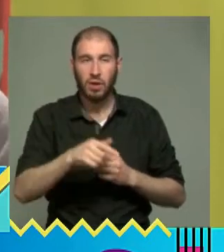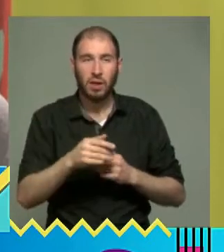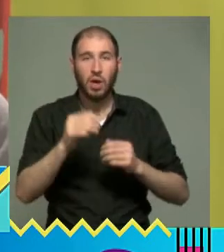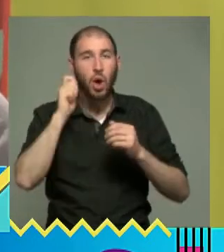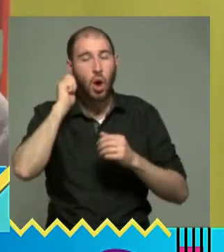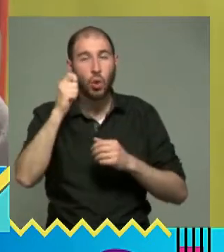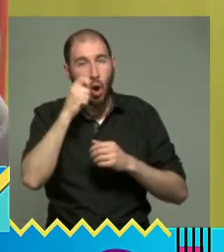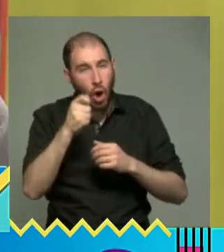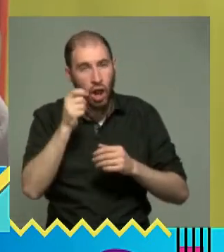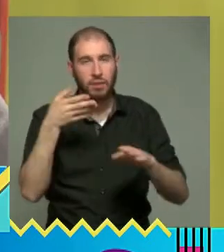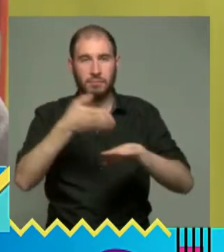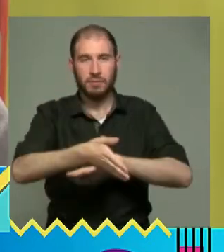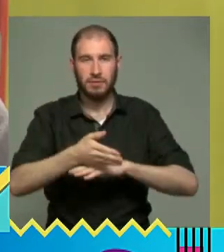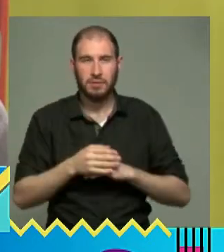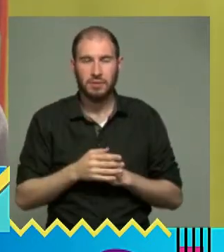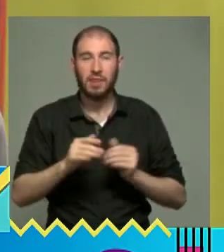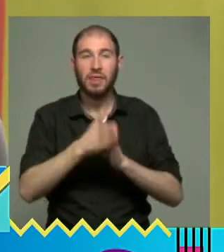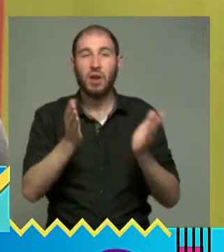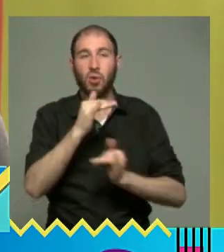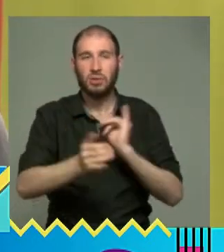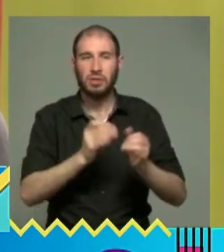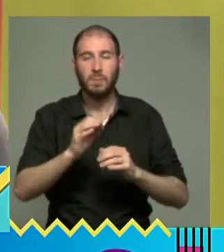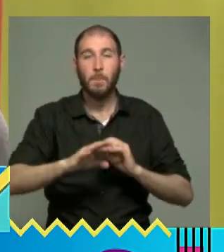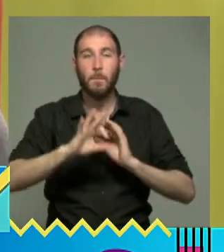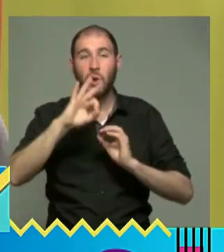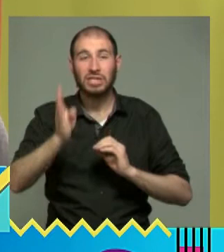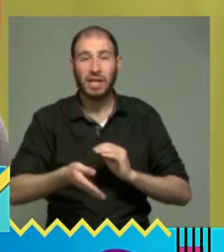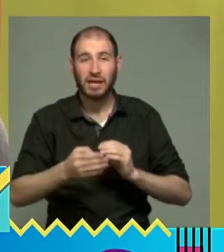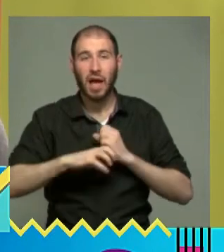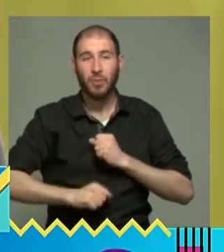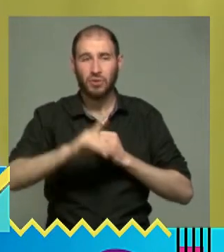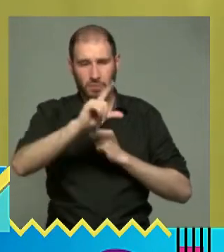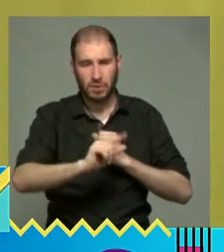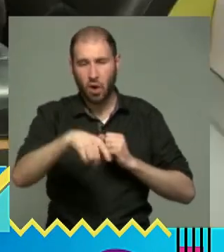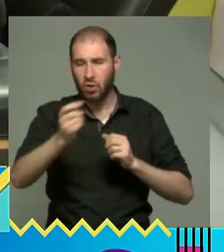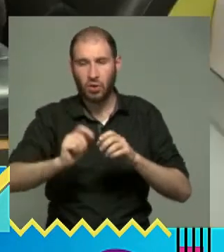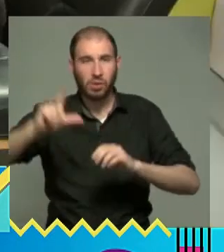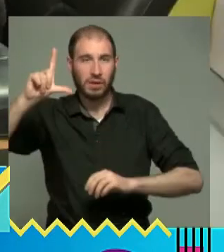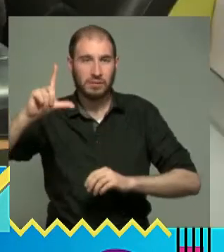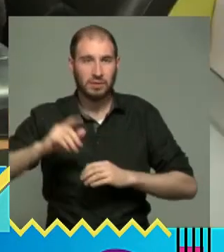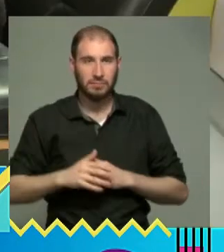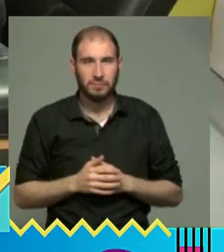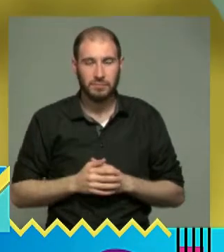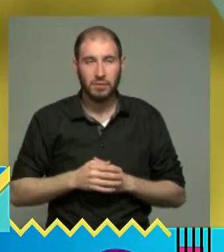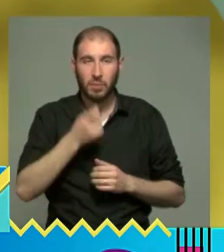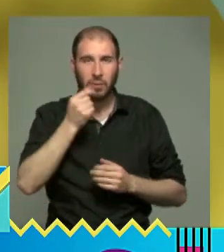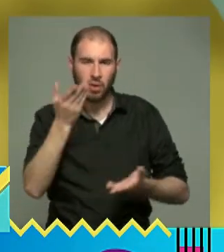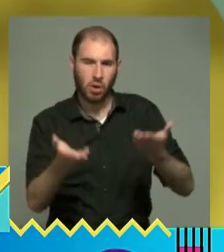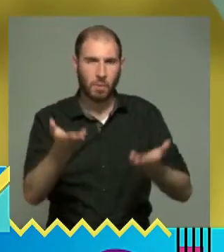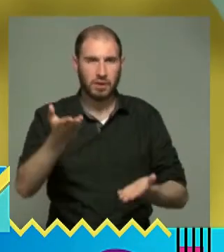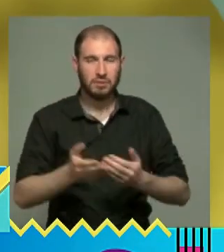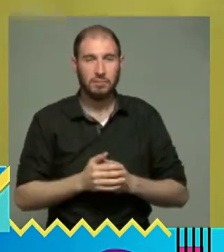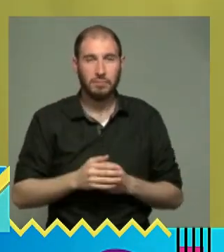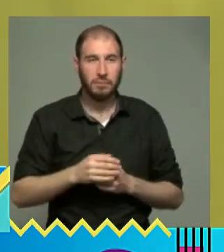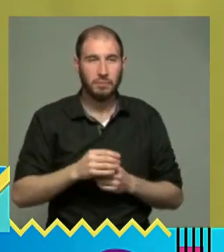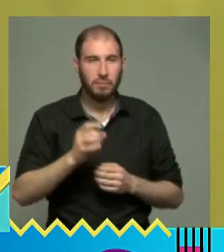en Google, uno entra con medios que dicen que la tasa de abortos ha disminuido y hay otros que dicen que ha aumentado. Si nosotros nos fijamos,